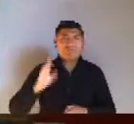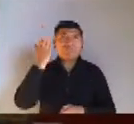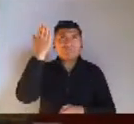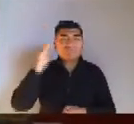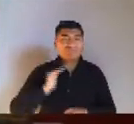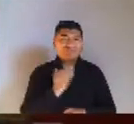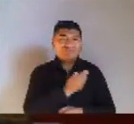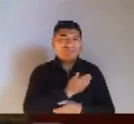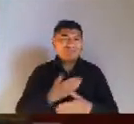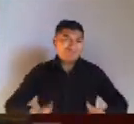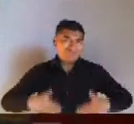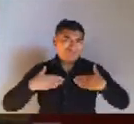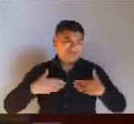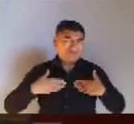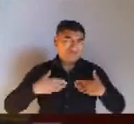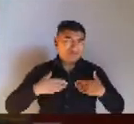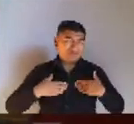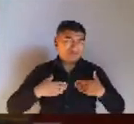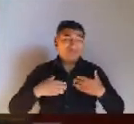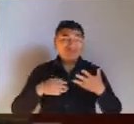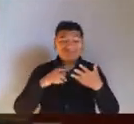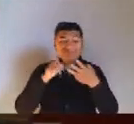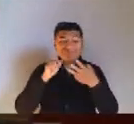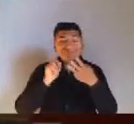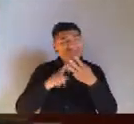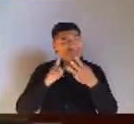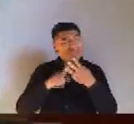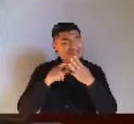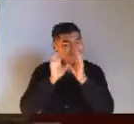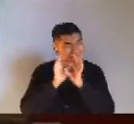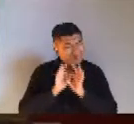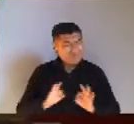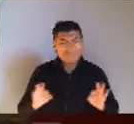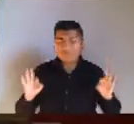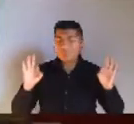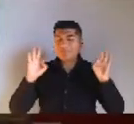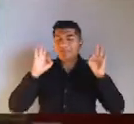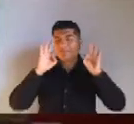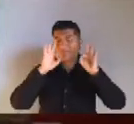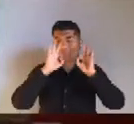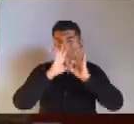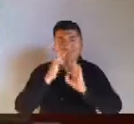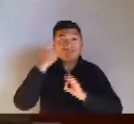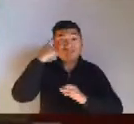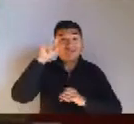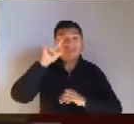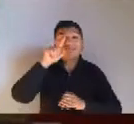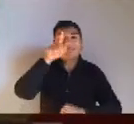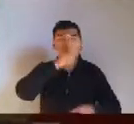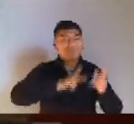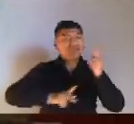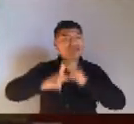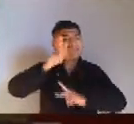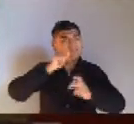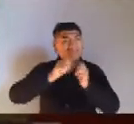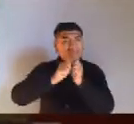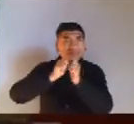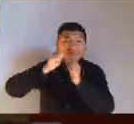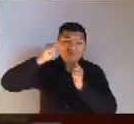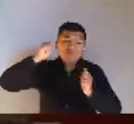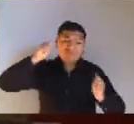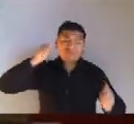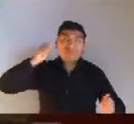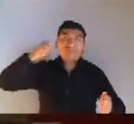vidas. Es un tercer criterio fundamental para que las personas alejadas del